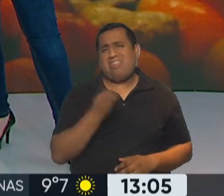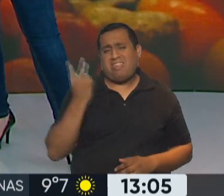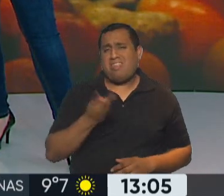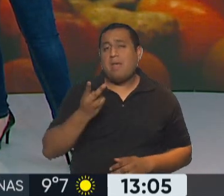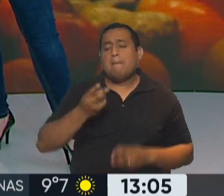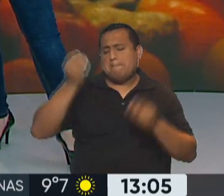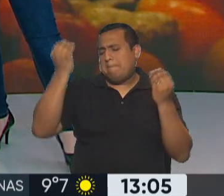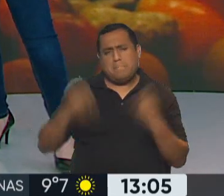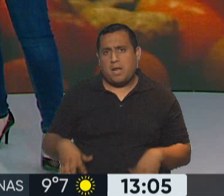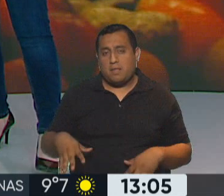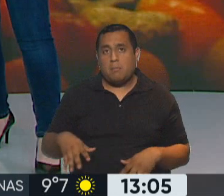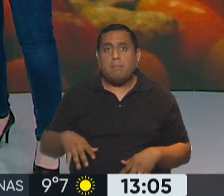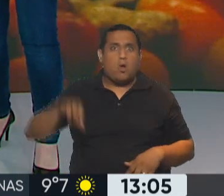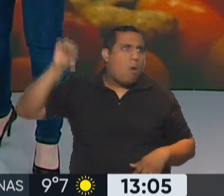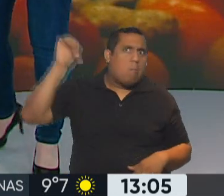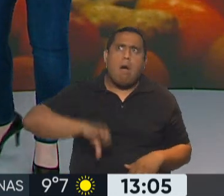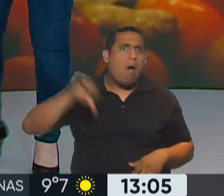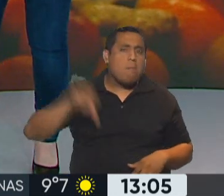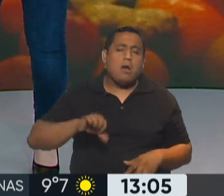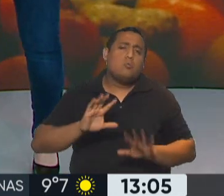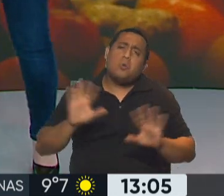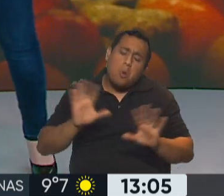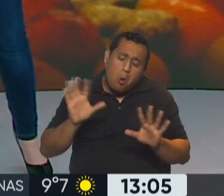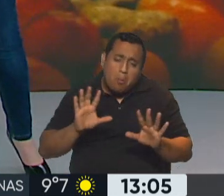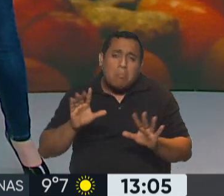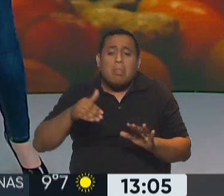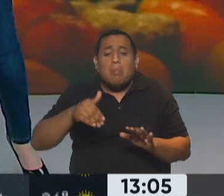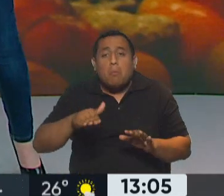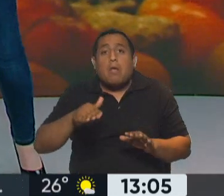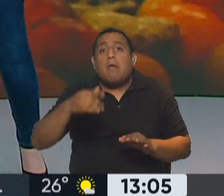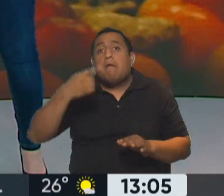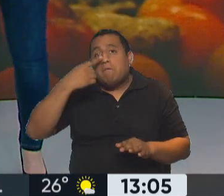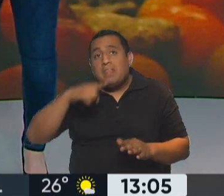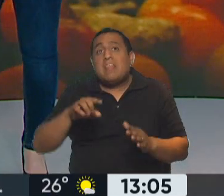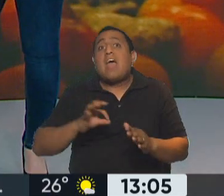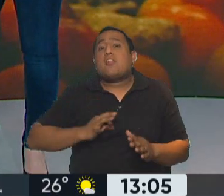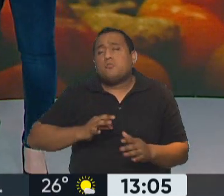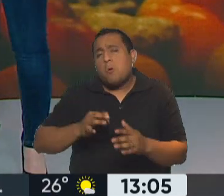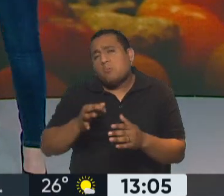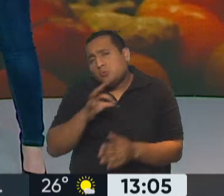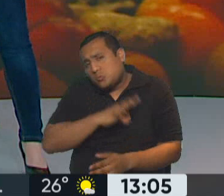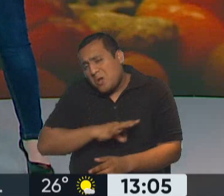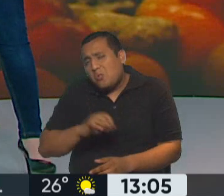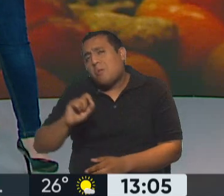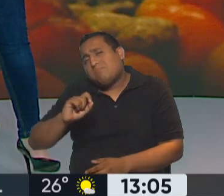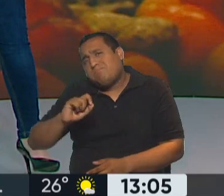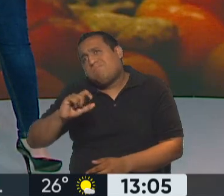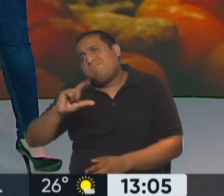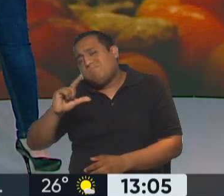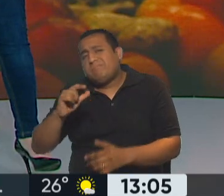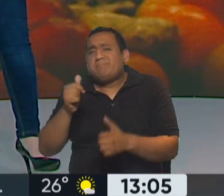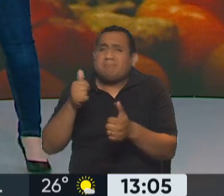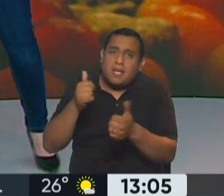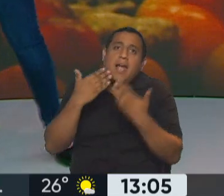tan malo. Finalmente terminara dignamente el año con niveles salariales más cuidados por la